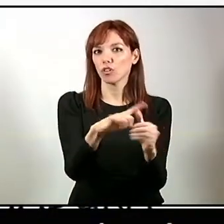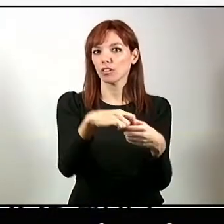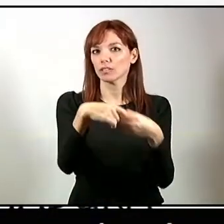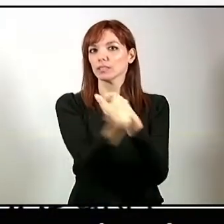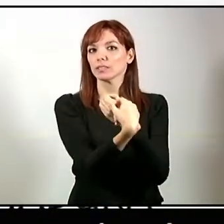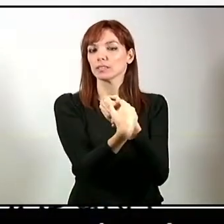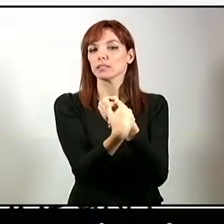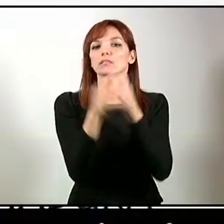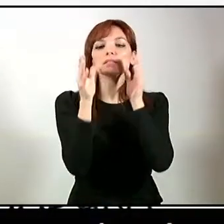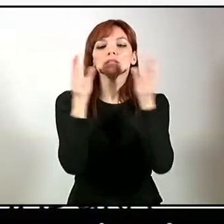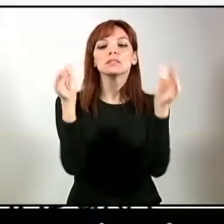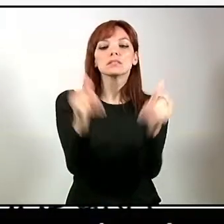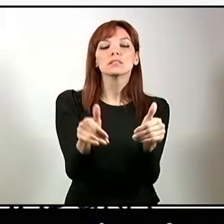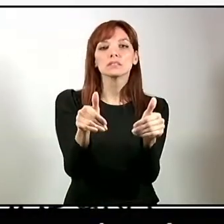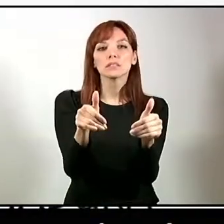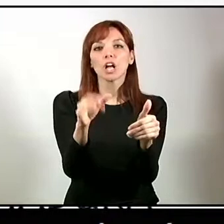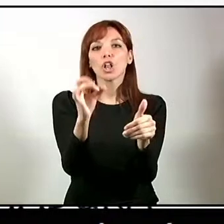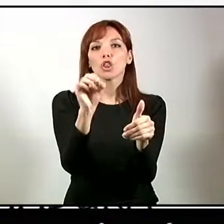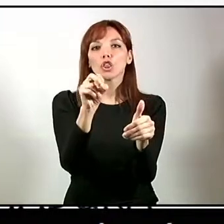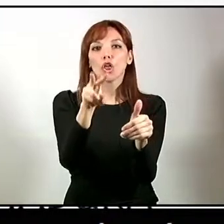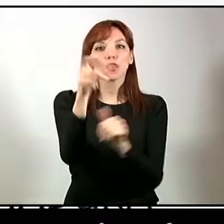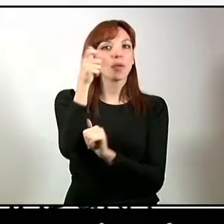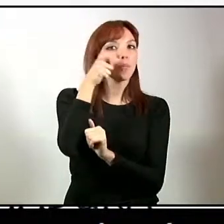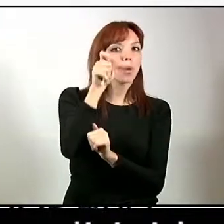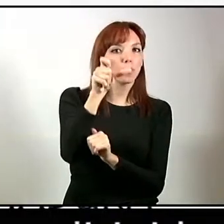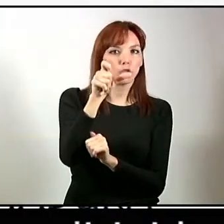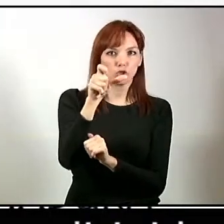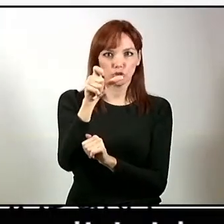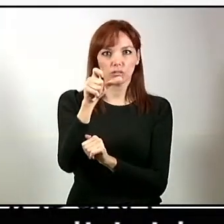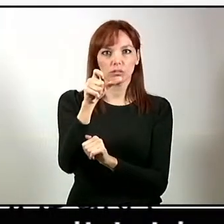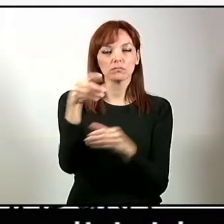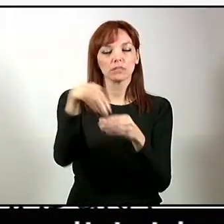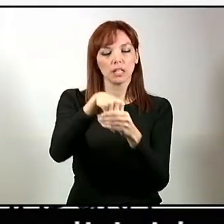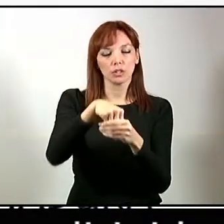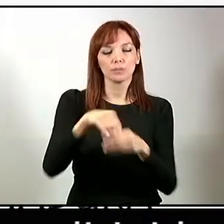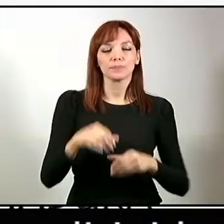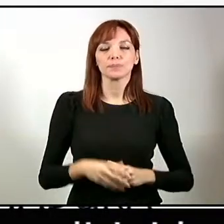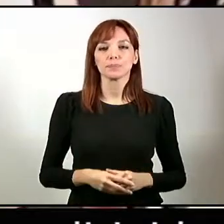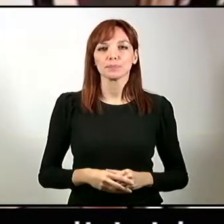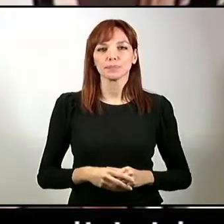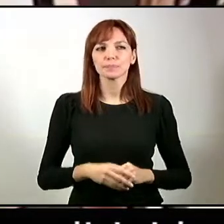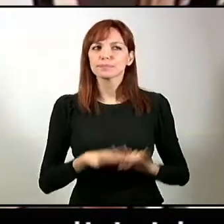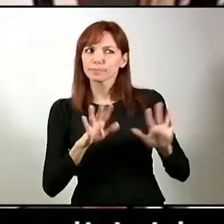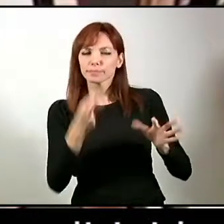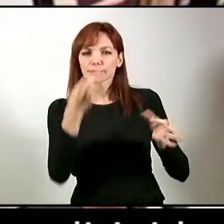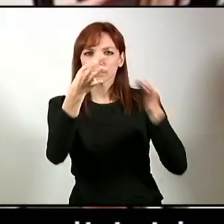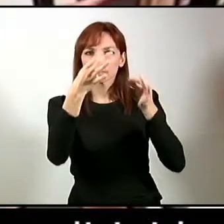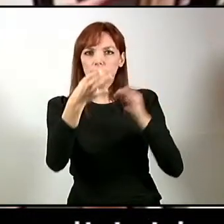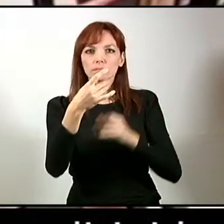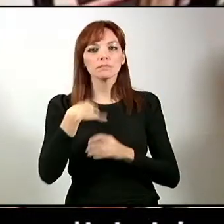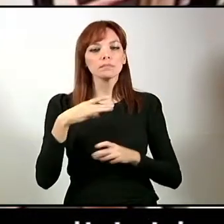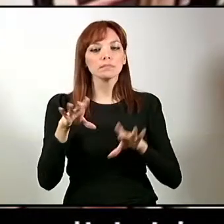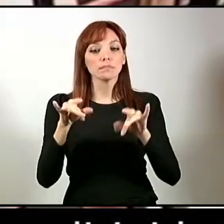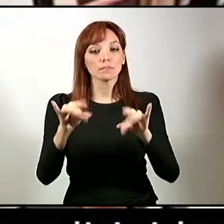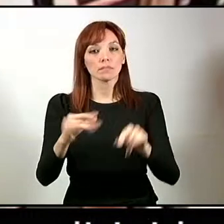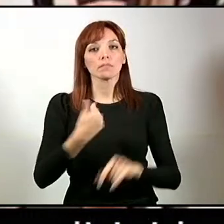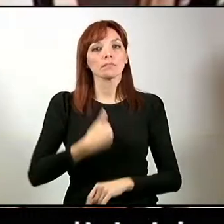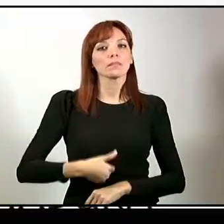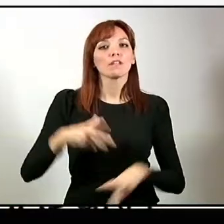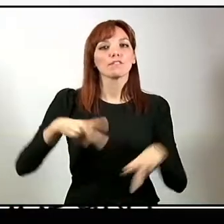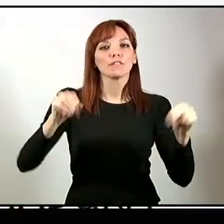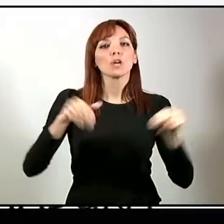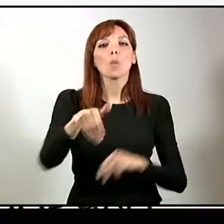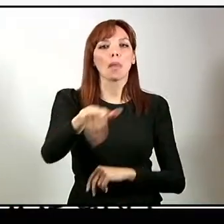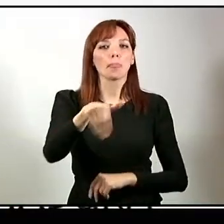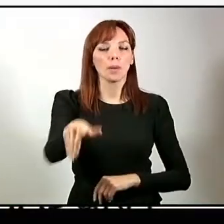va dirigido, 12 localidades y 15.000 hectáreas. Por precisar, ¿las expropiaciones cuándo podrían estar finalizadas?